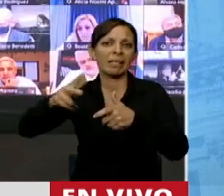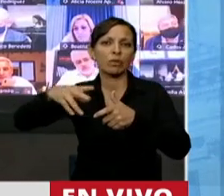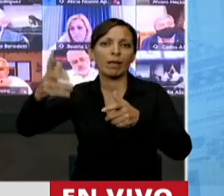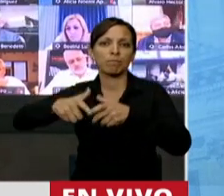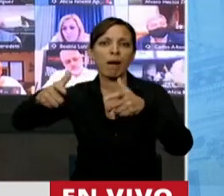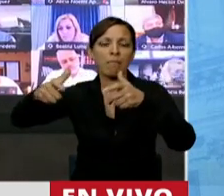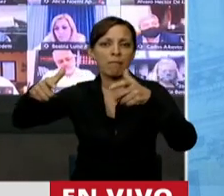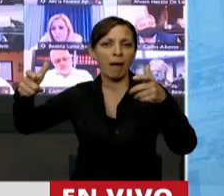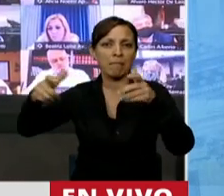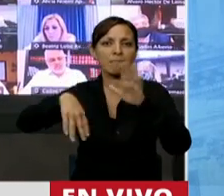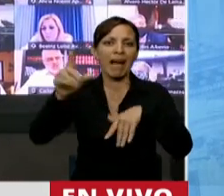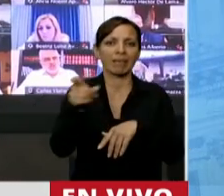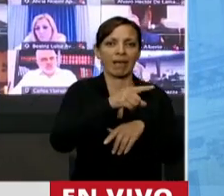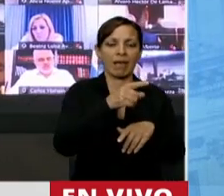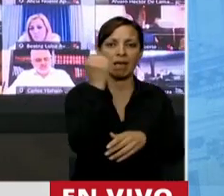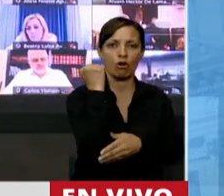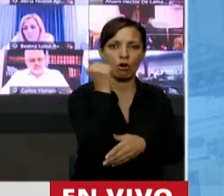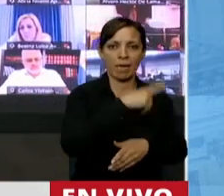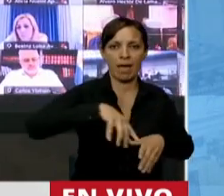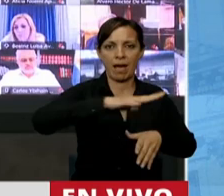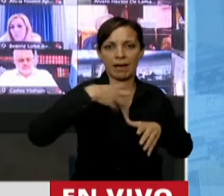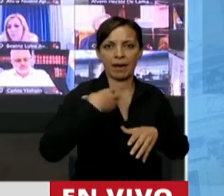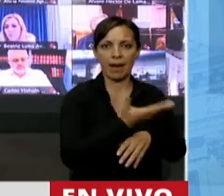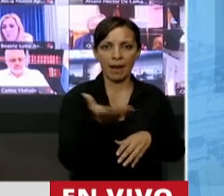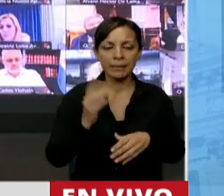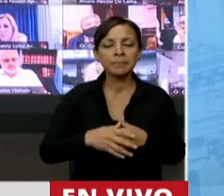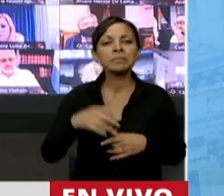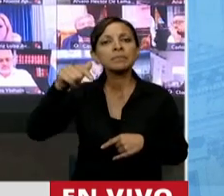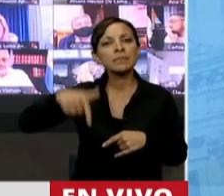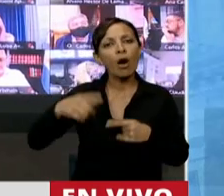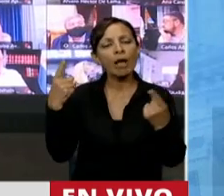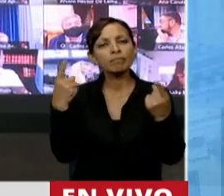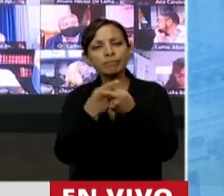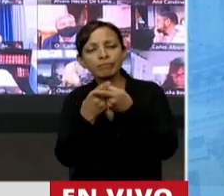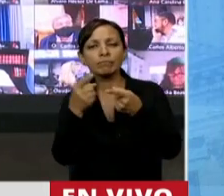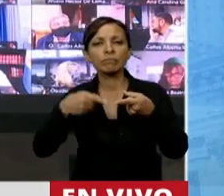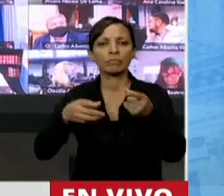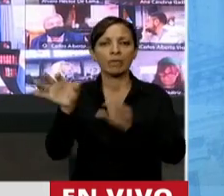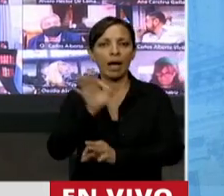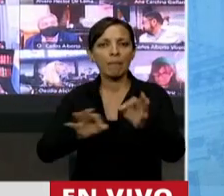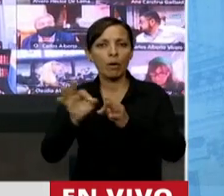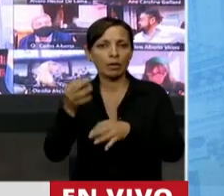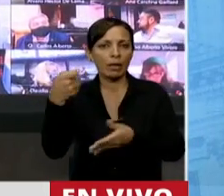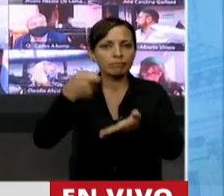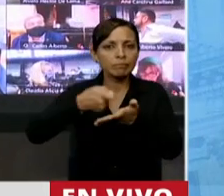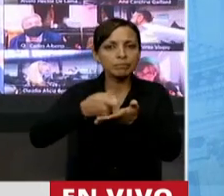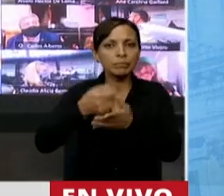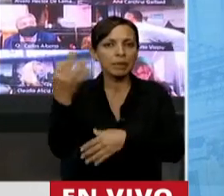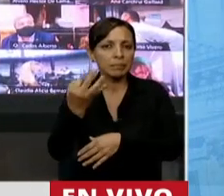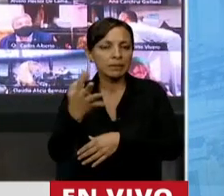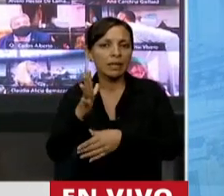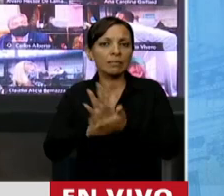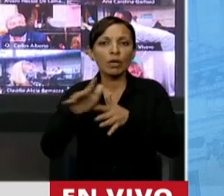mayor que el promedio de la economía. Es decir, estamos discutiendo este proyecto de aporte extraordinario en el marco de